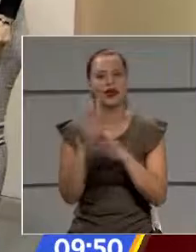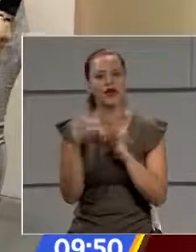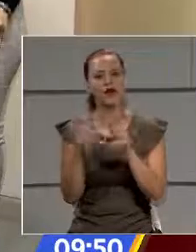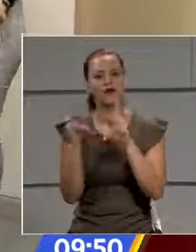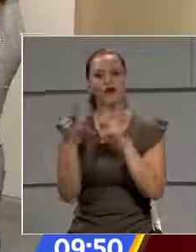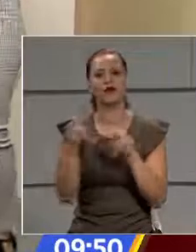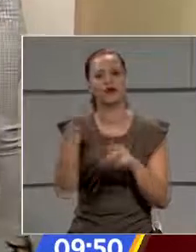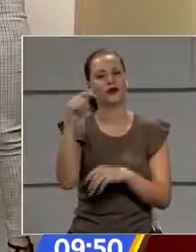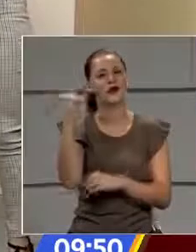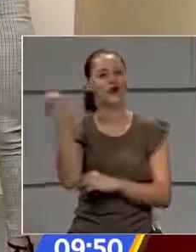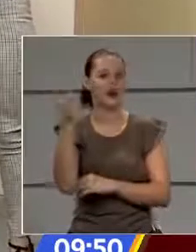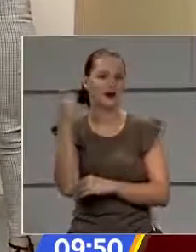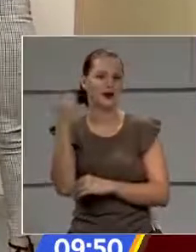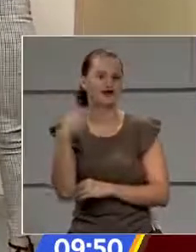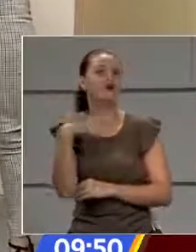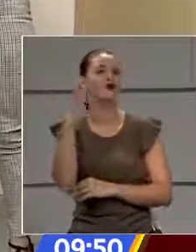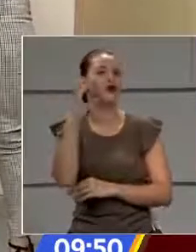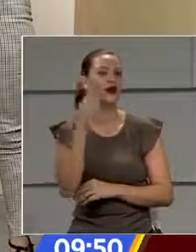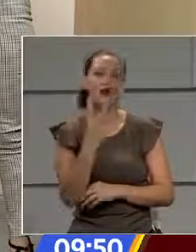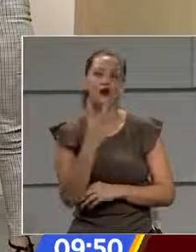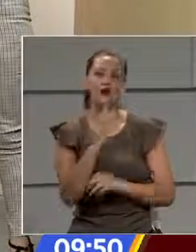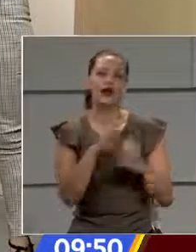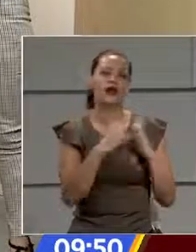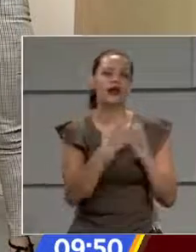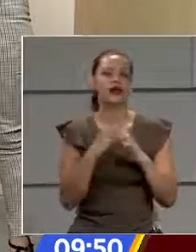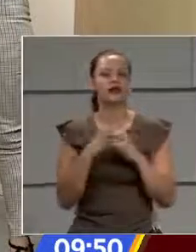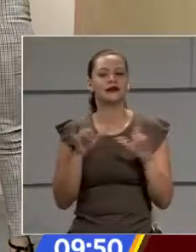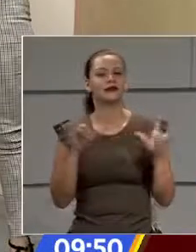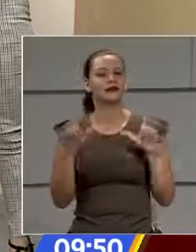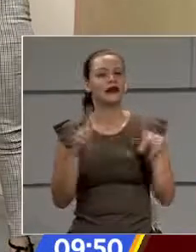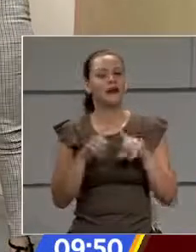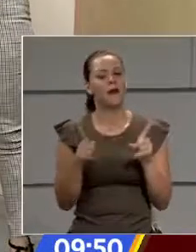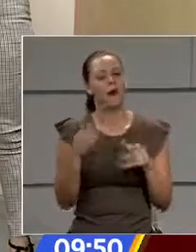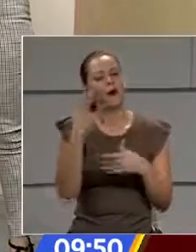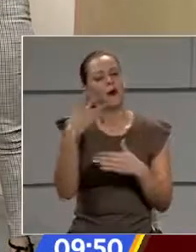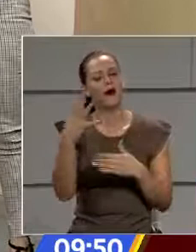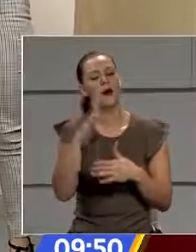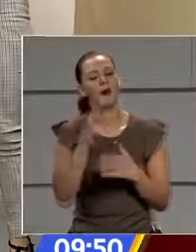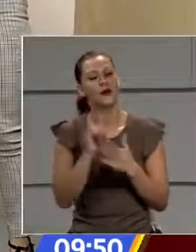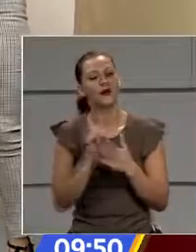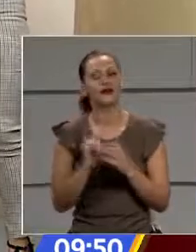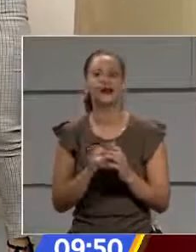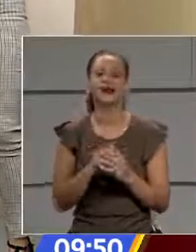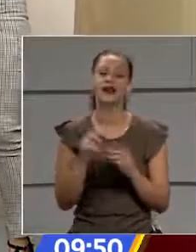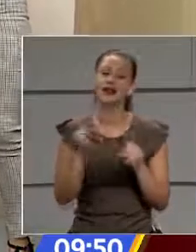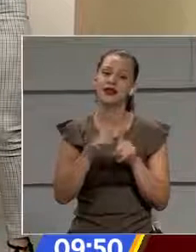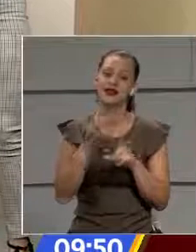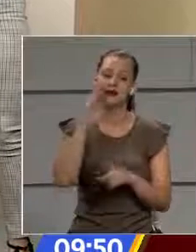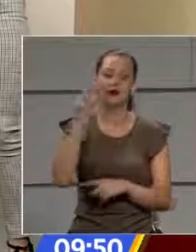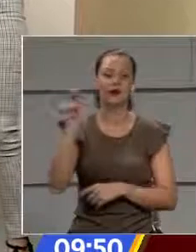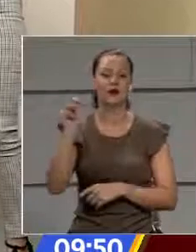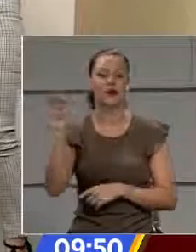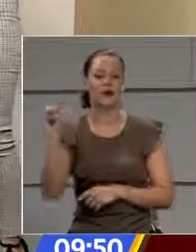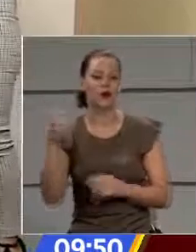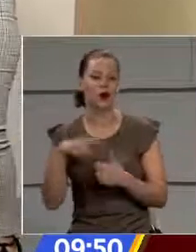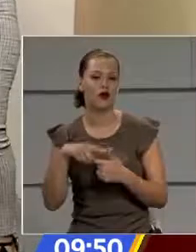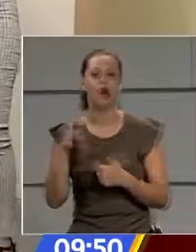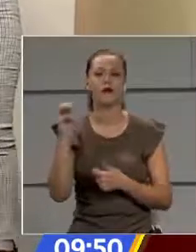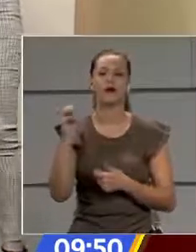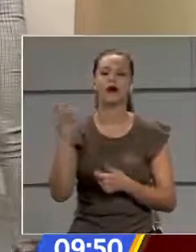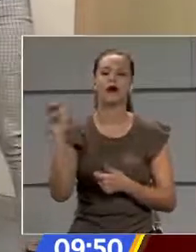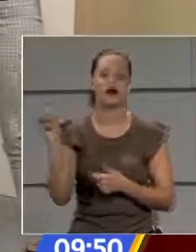gente de Guanacaste. Yo creo que son dos equipos bien queridos, pero después hablamos de eso. Saludos también a Nicolás Mora, a Dariana